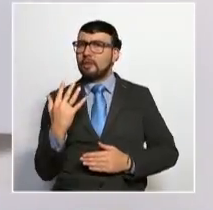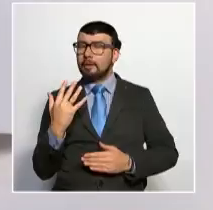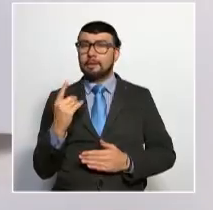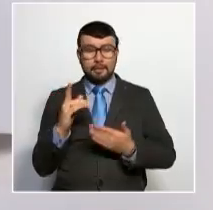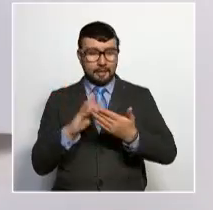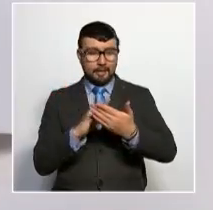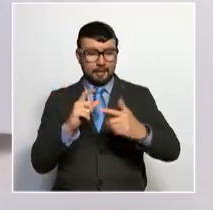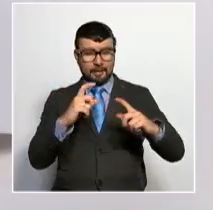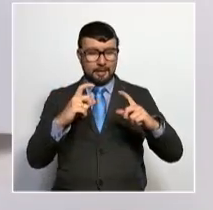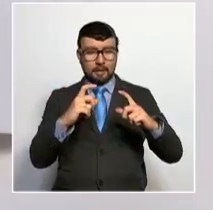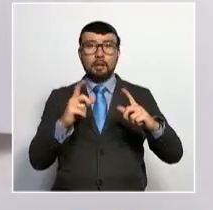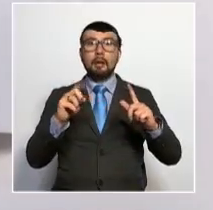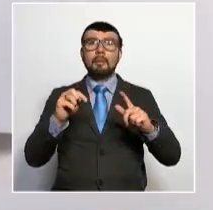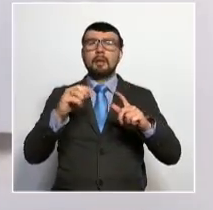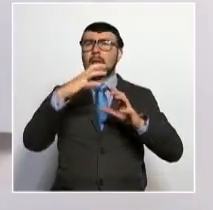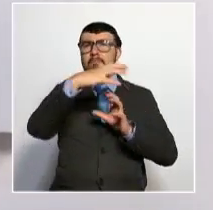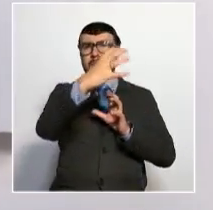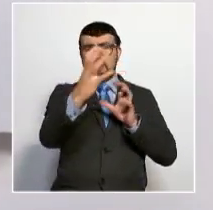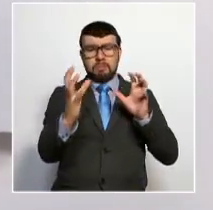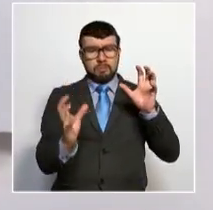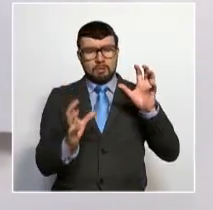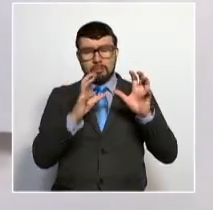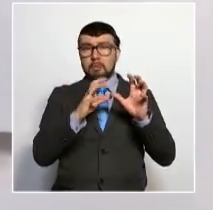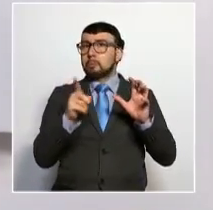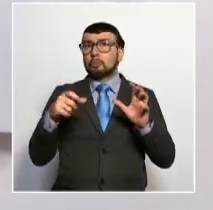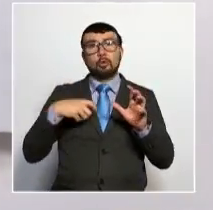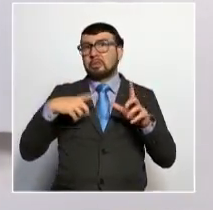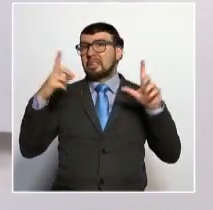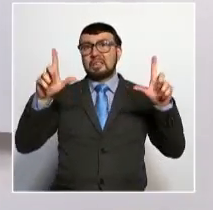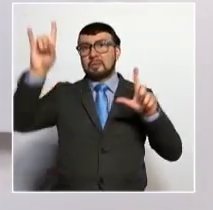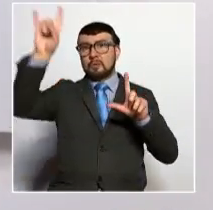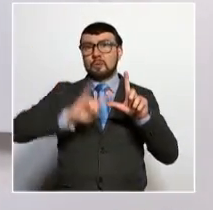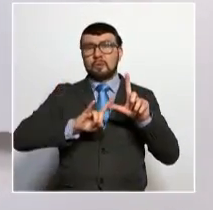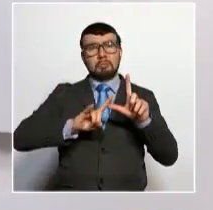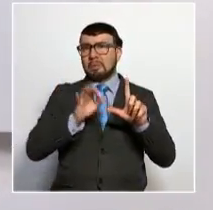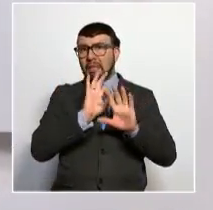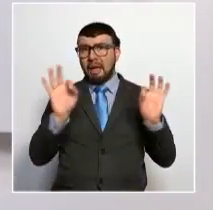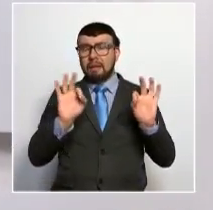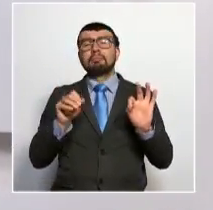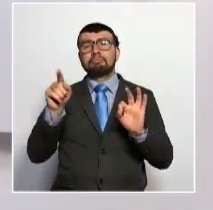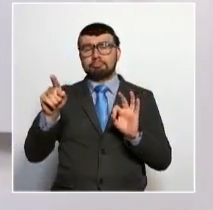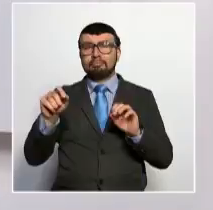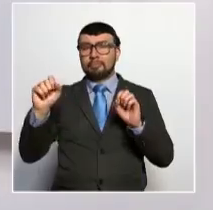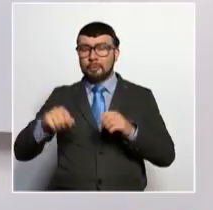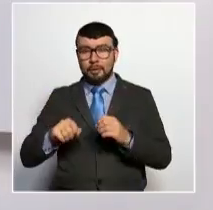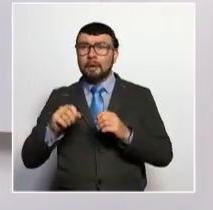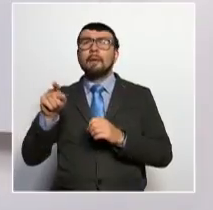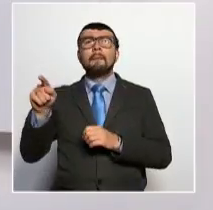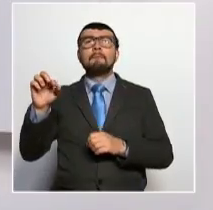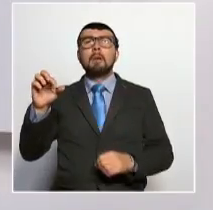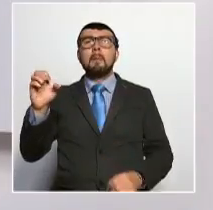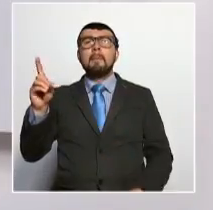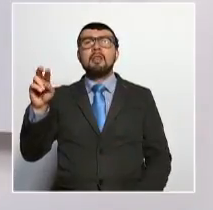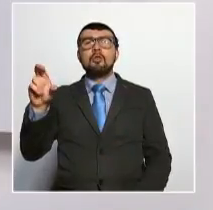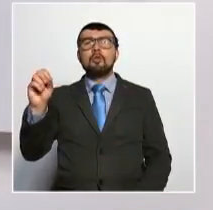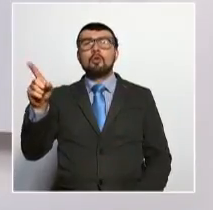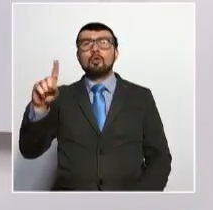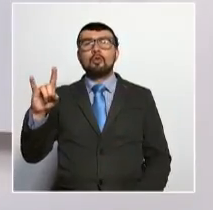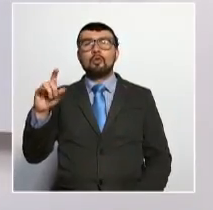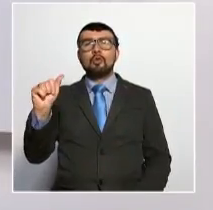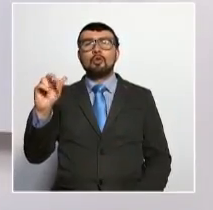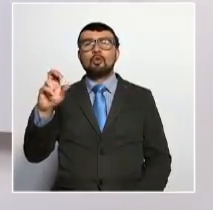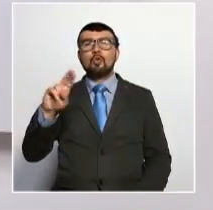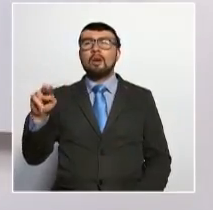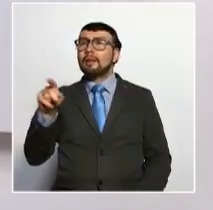nos ven en otros países porque tienen dificultad por tener pues nuestras señales locales, a don Pedro Suárez Lora que nos escribe